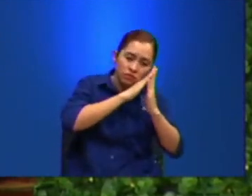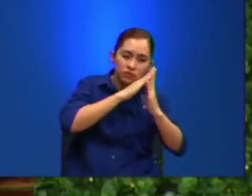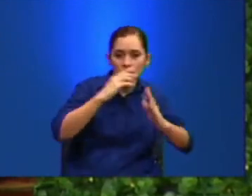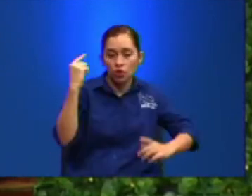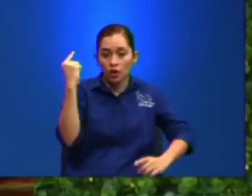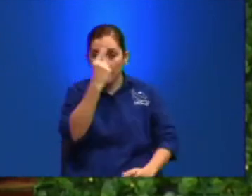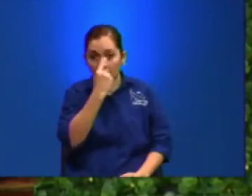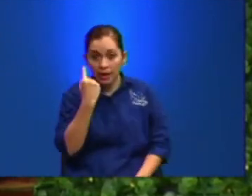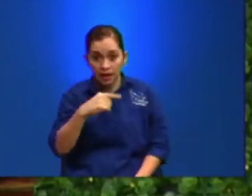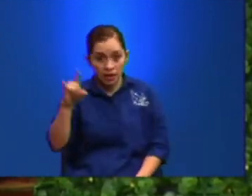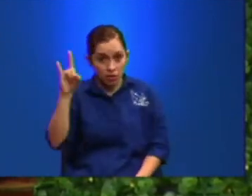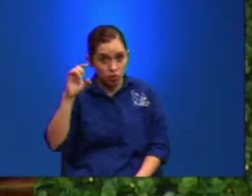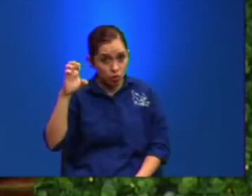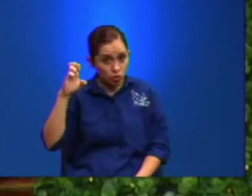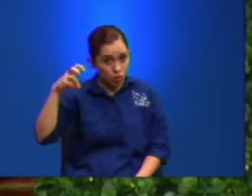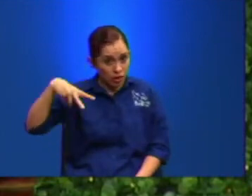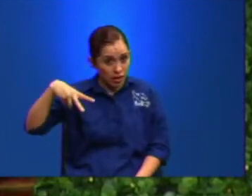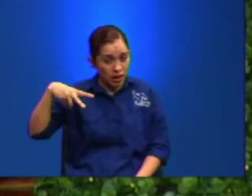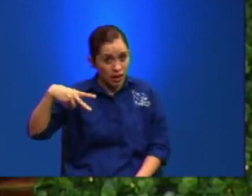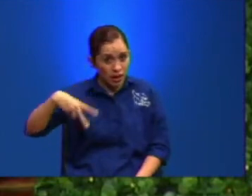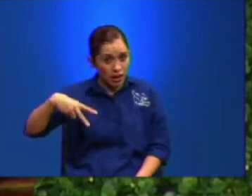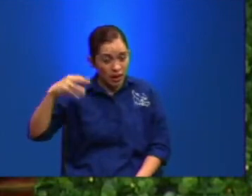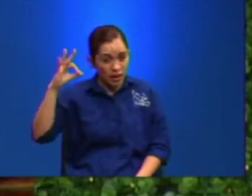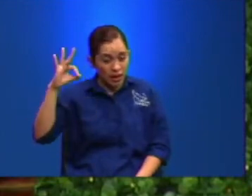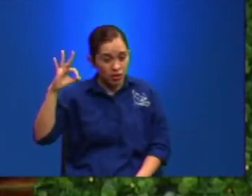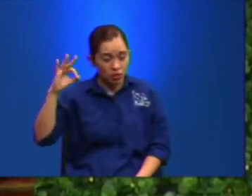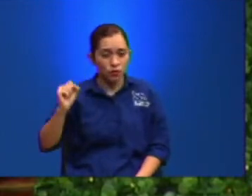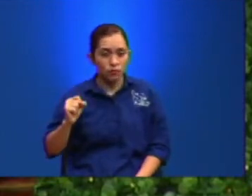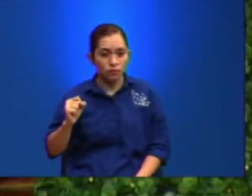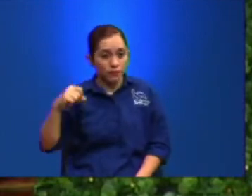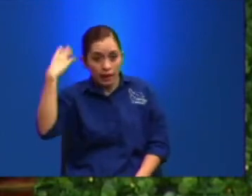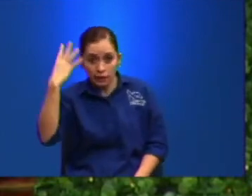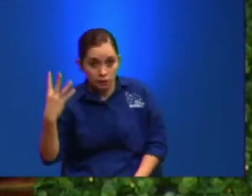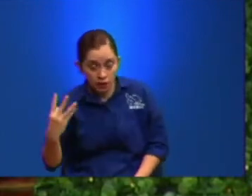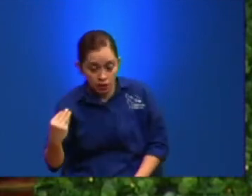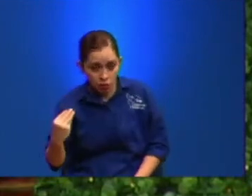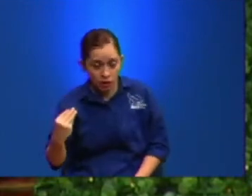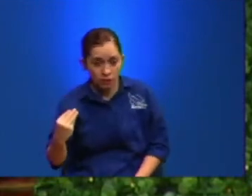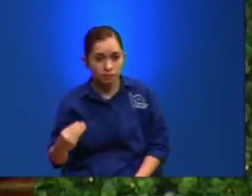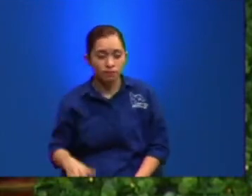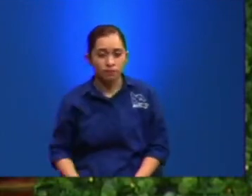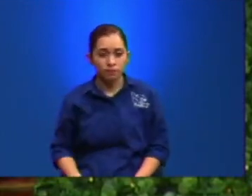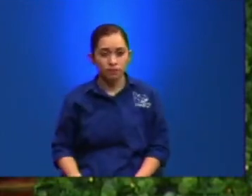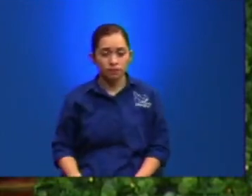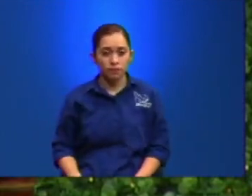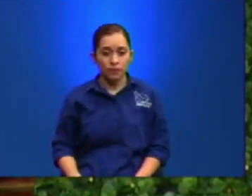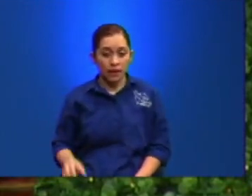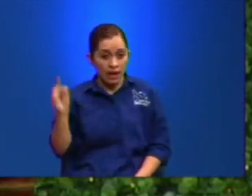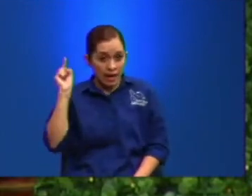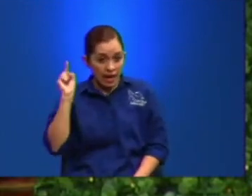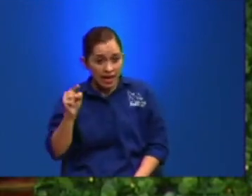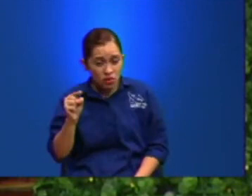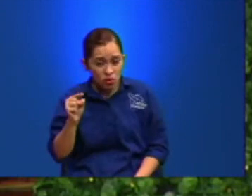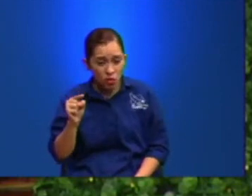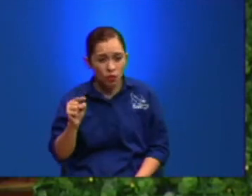espiritualmente estás ocupando un receptor que le corresponde al amor verdadero entonces aquí